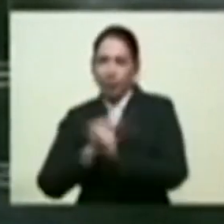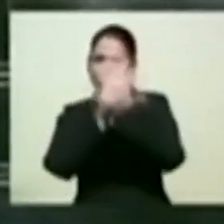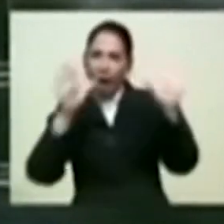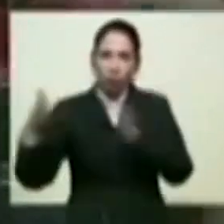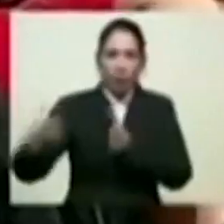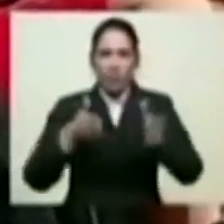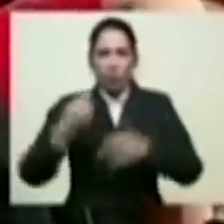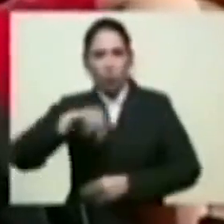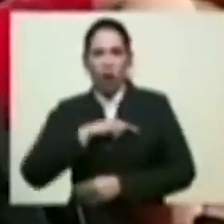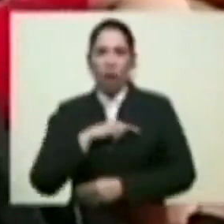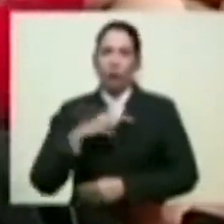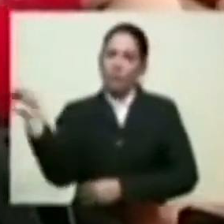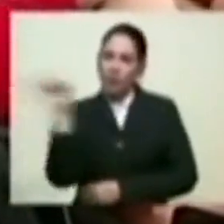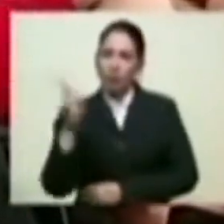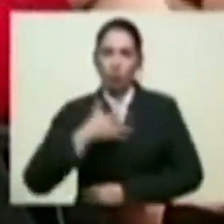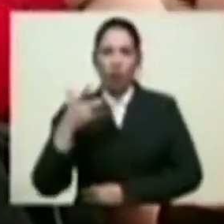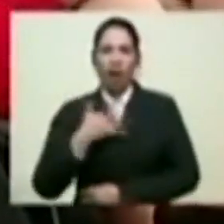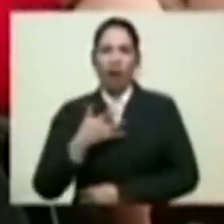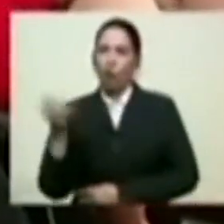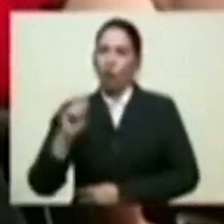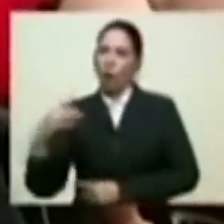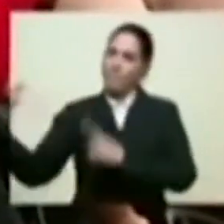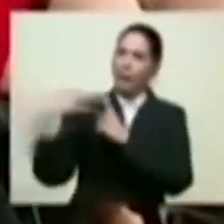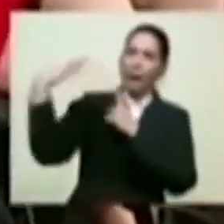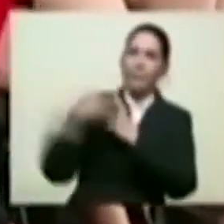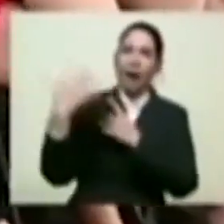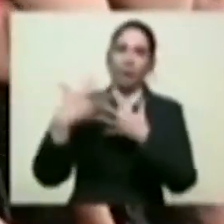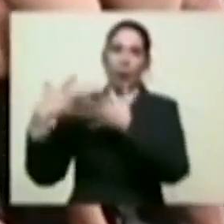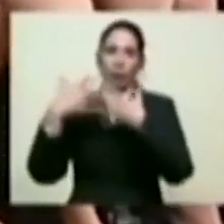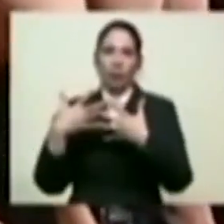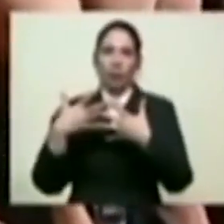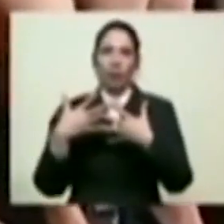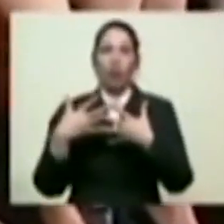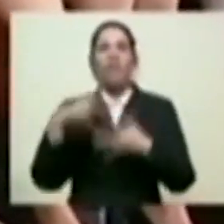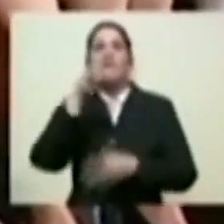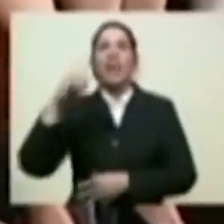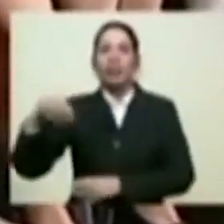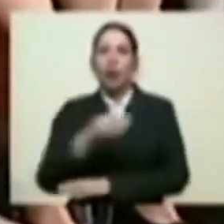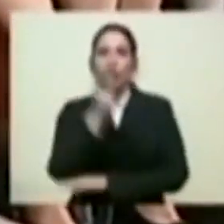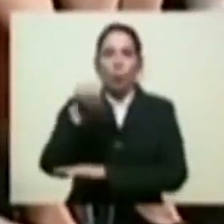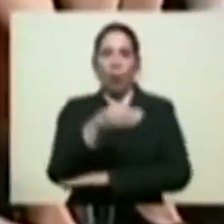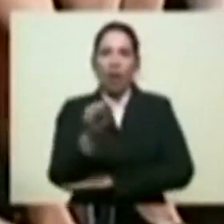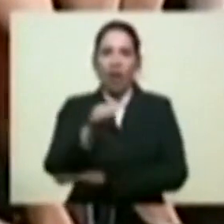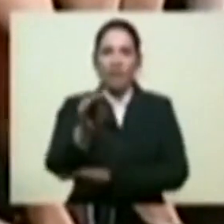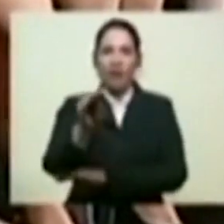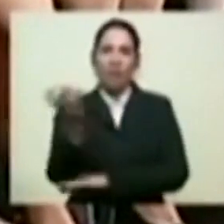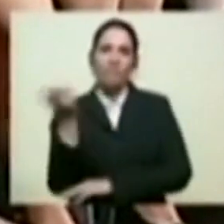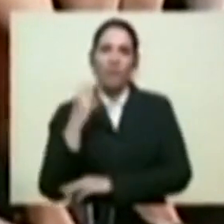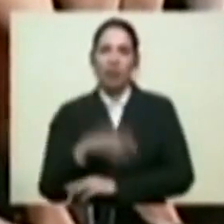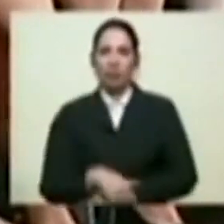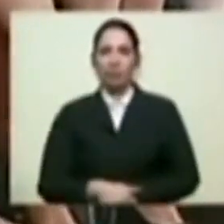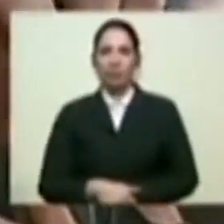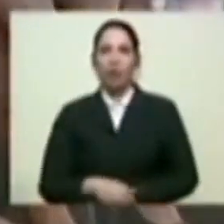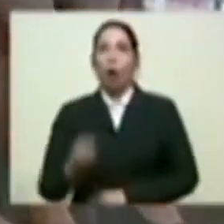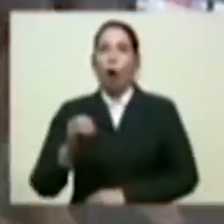es nuestro el venezolano no es el que nos señala malpensa ni 20 culebras venenosas ni 20 víboras